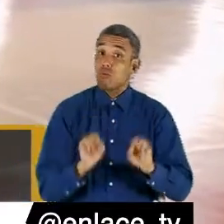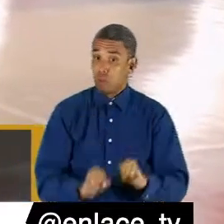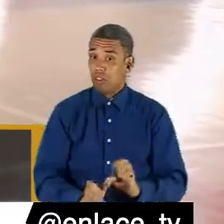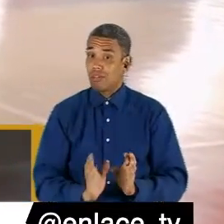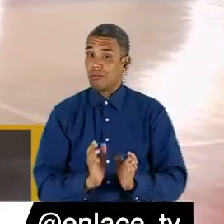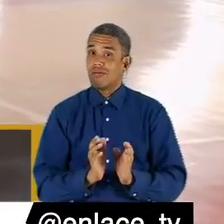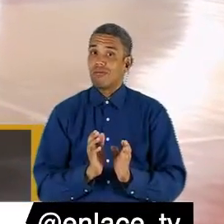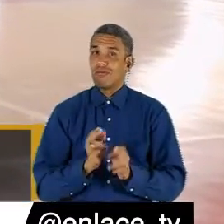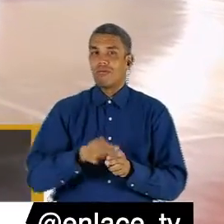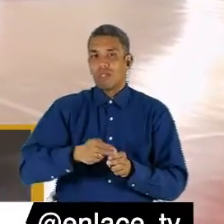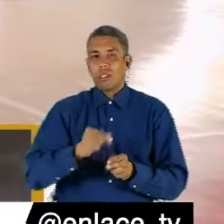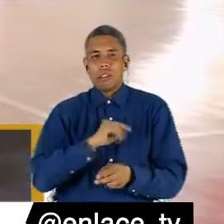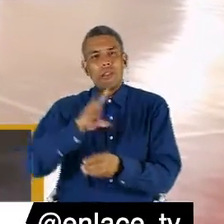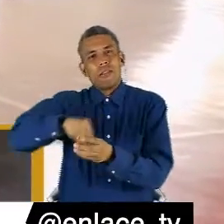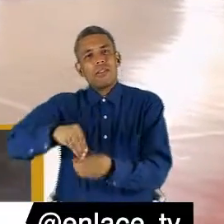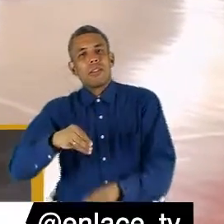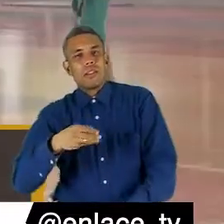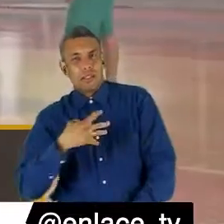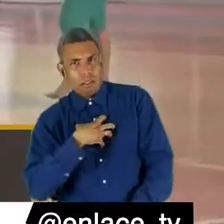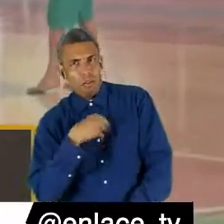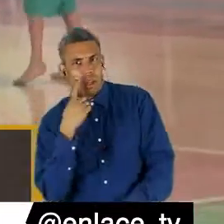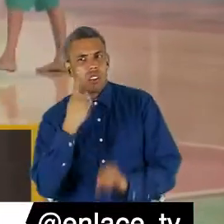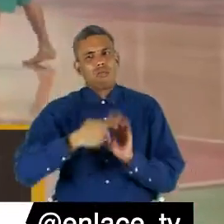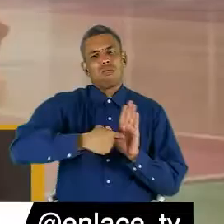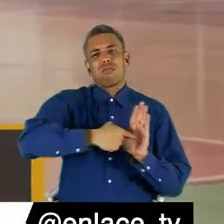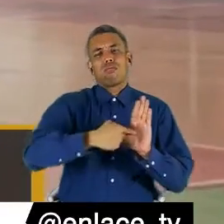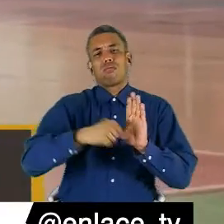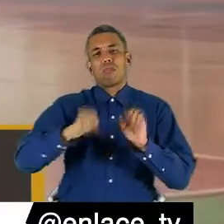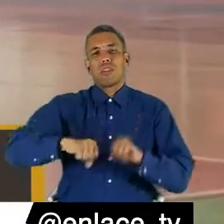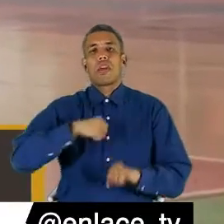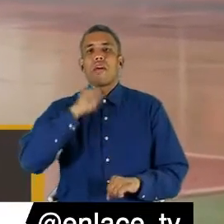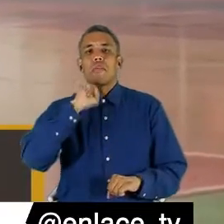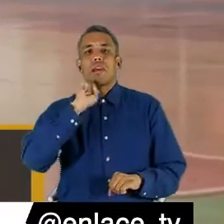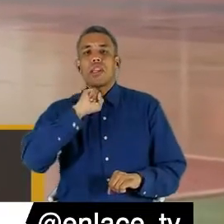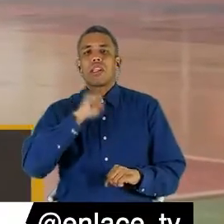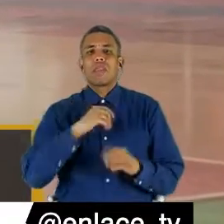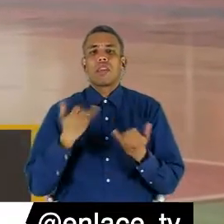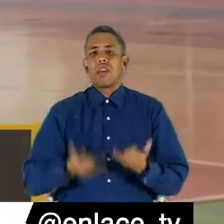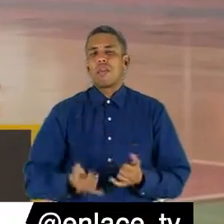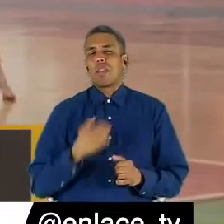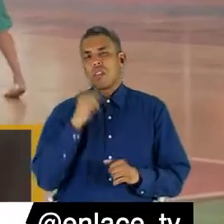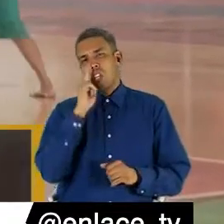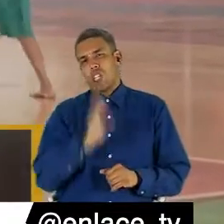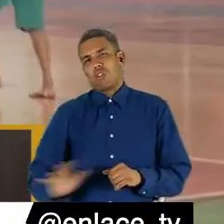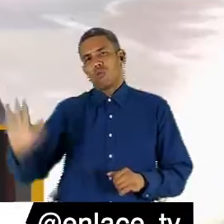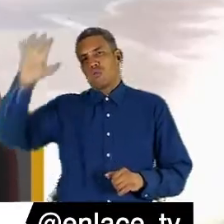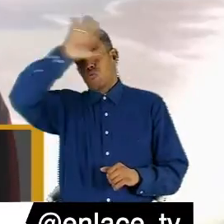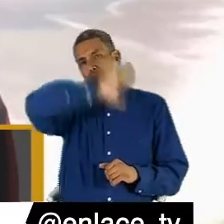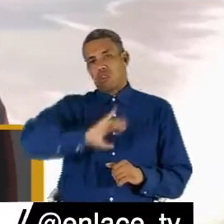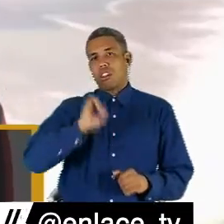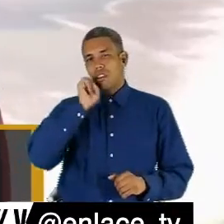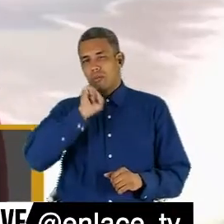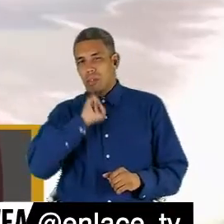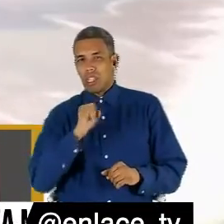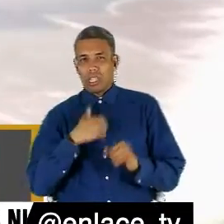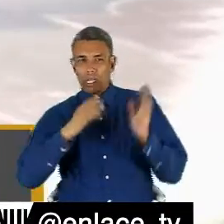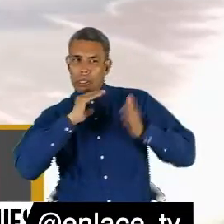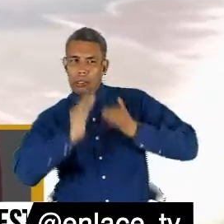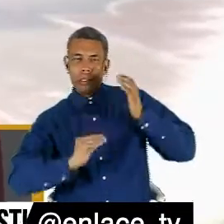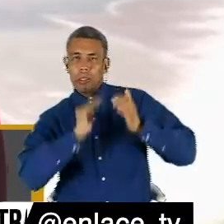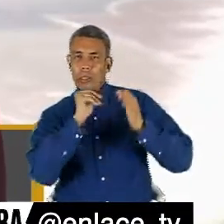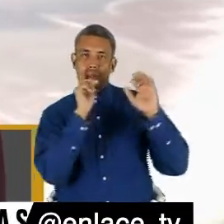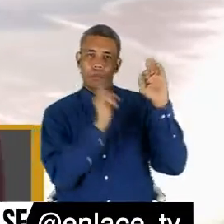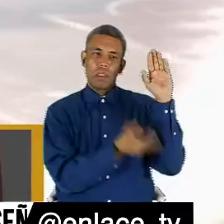a nivel nacional. En la actualidad, Barranca Bermeja ocupa los primeros lugares a escala nacional. Bermeja, digamos que ahorita